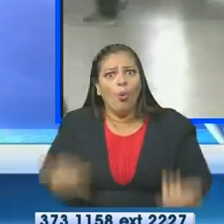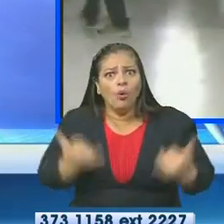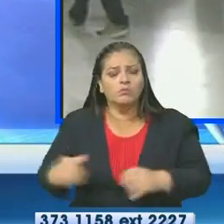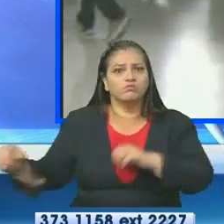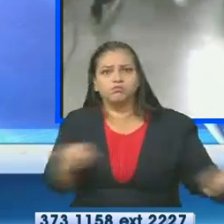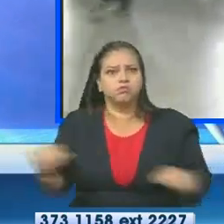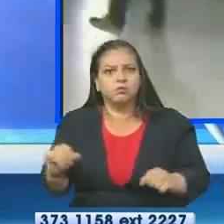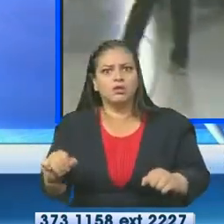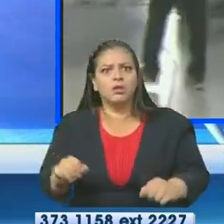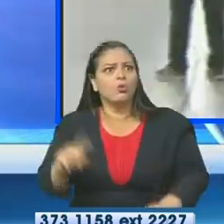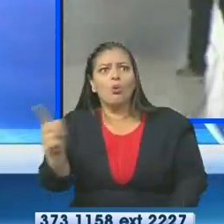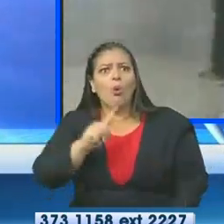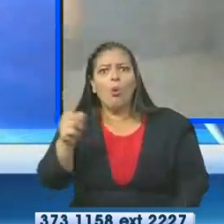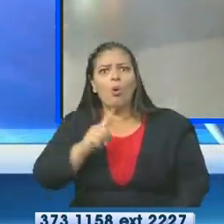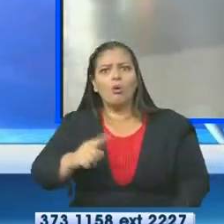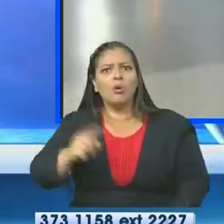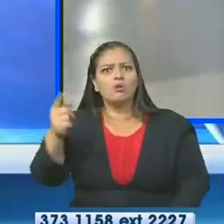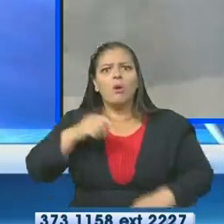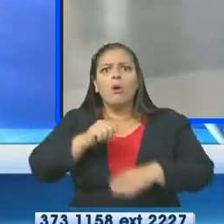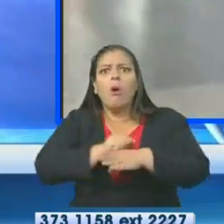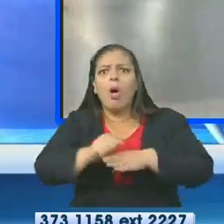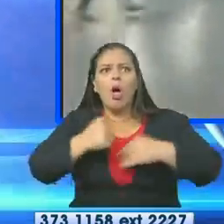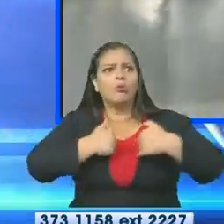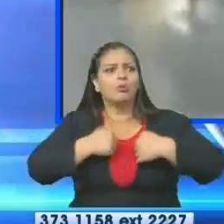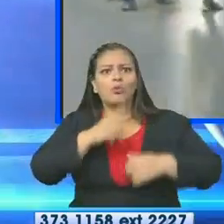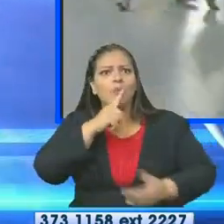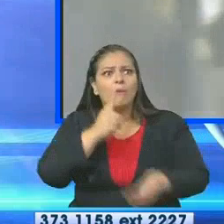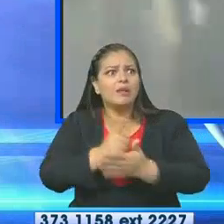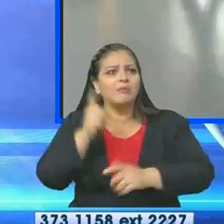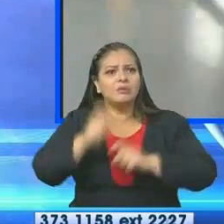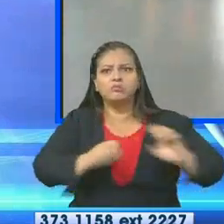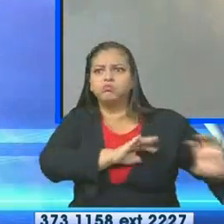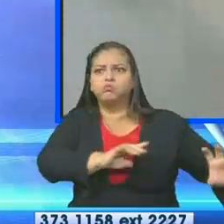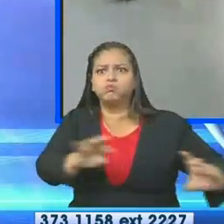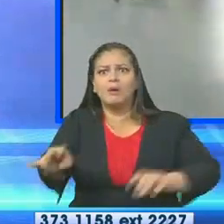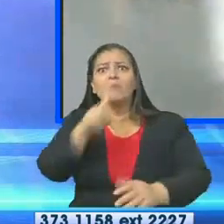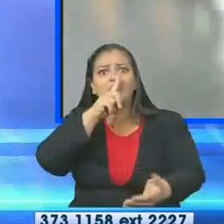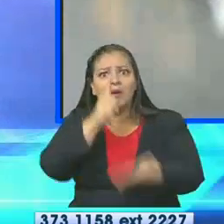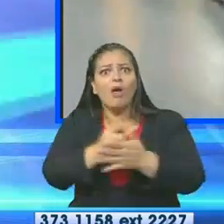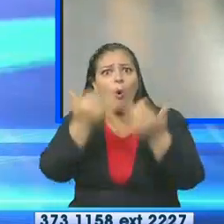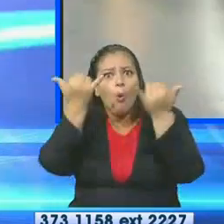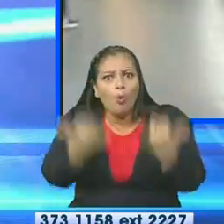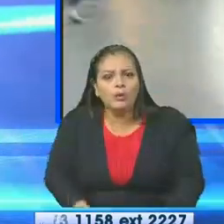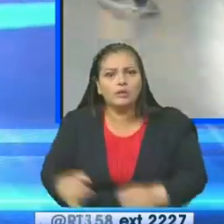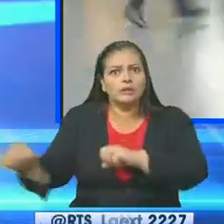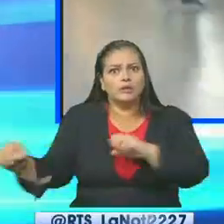temblor bastante fuerte aquí en la ciudad en este momento. ¿Ah, es real? Sí, es real.